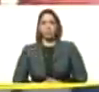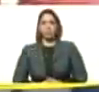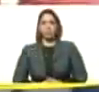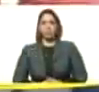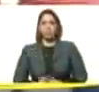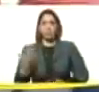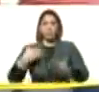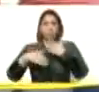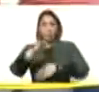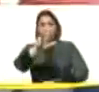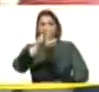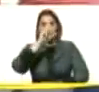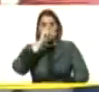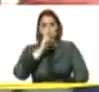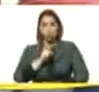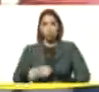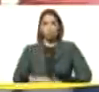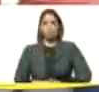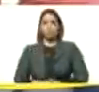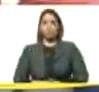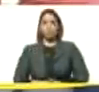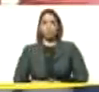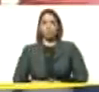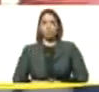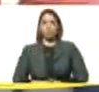Hace 3 años